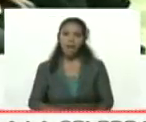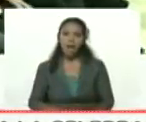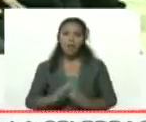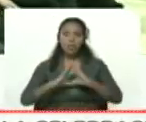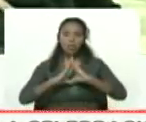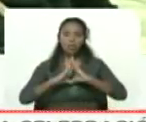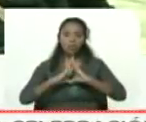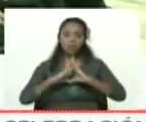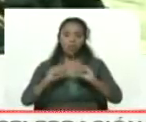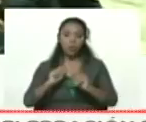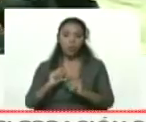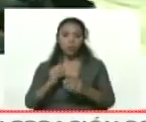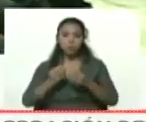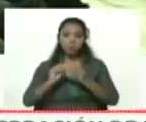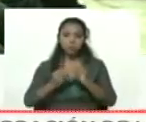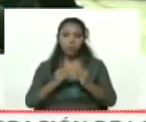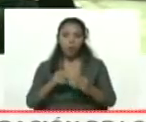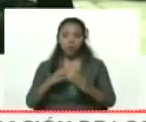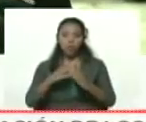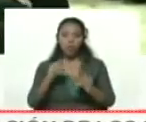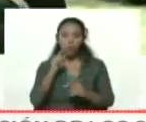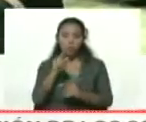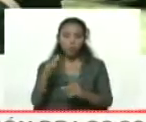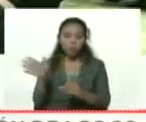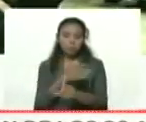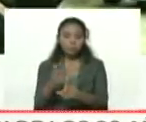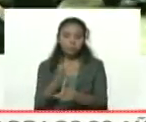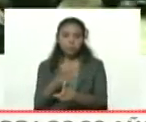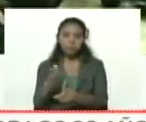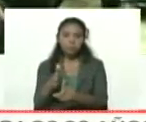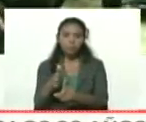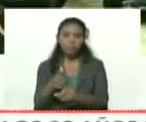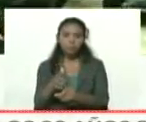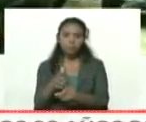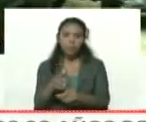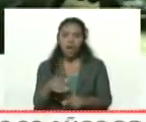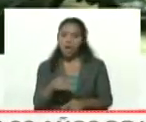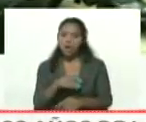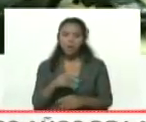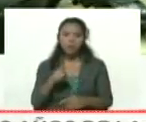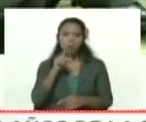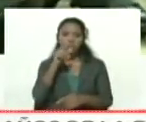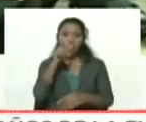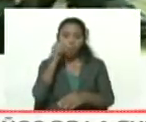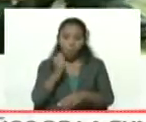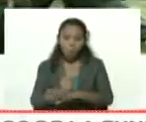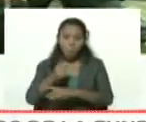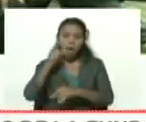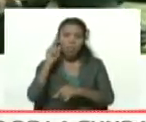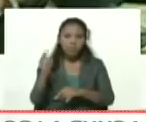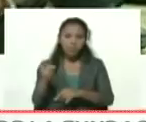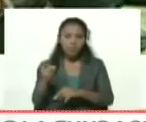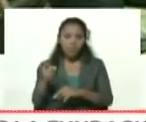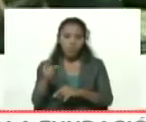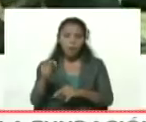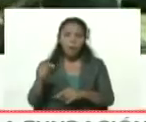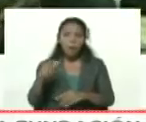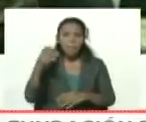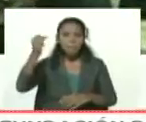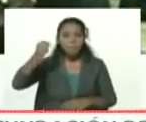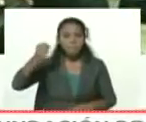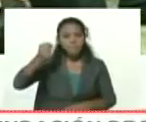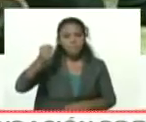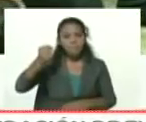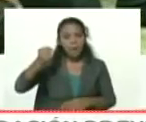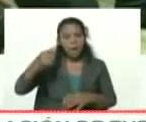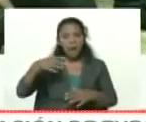del odio de tus torturadores. No fuiste tú, Moisés, salvado por las aguas, ni